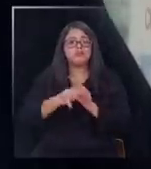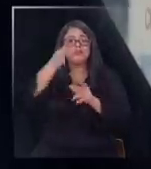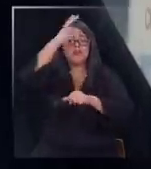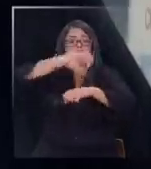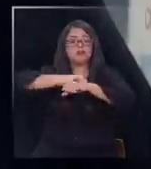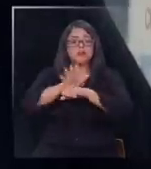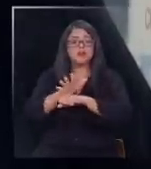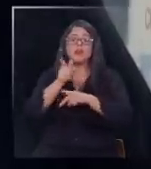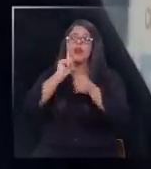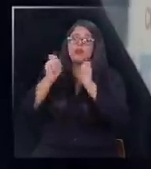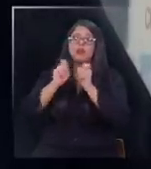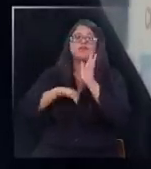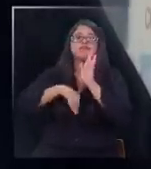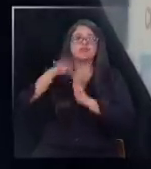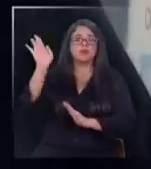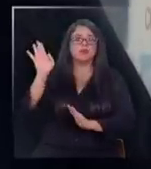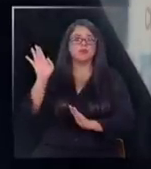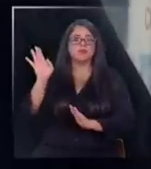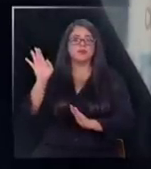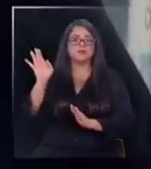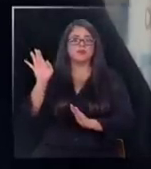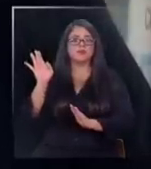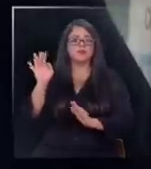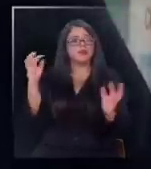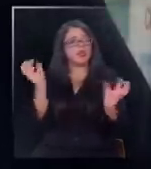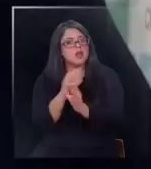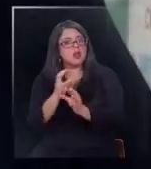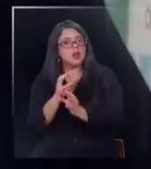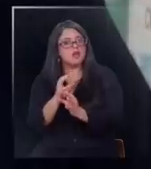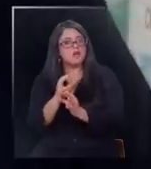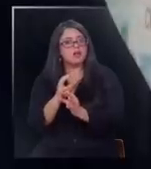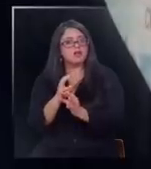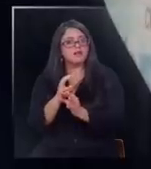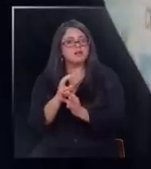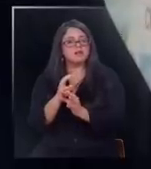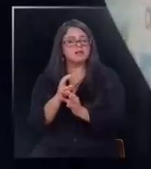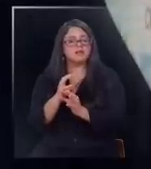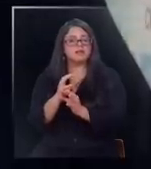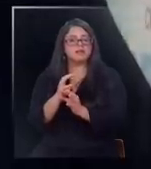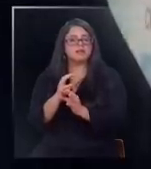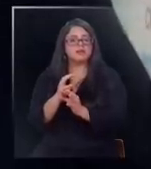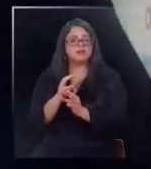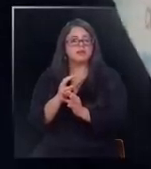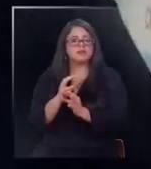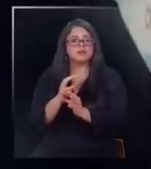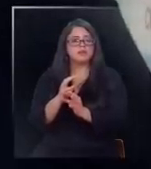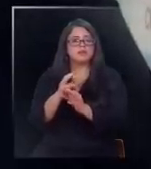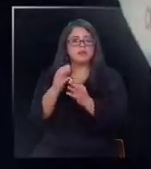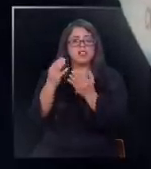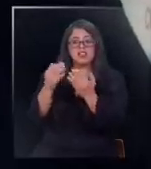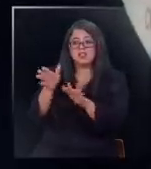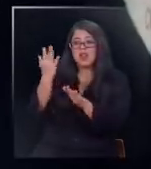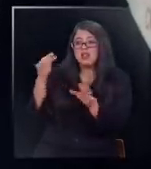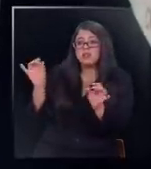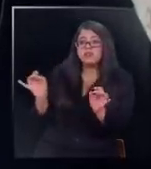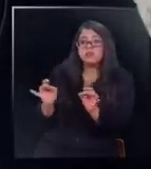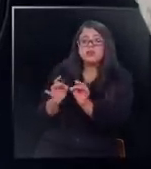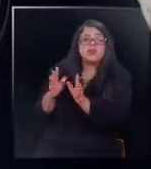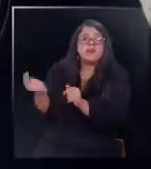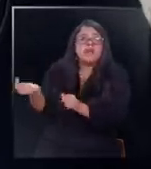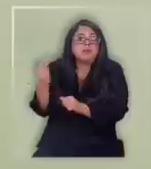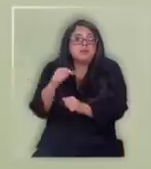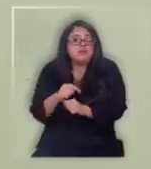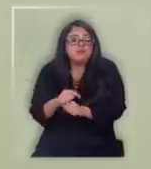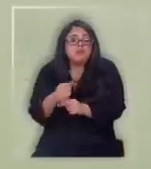entonces hace que sea un paciente mucho más crítico del paciente crítico que ya viene siendo por alguna